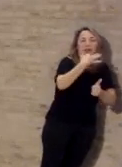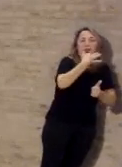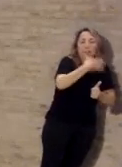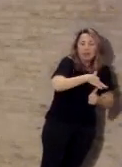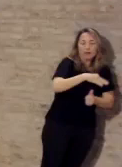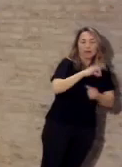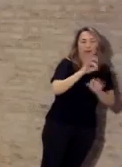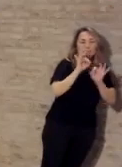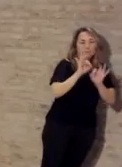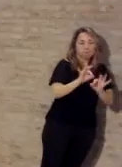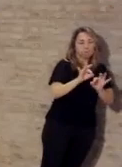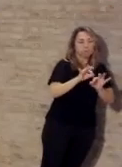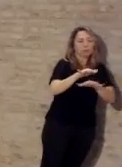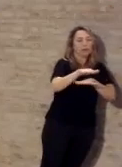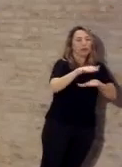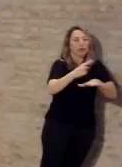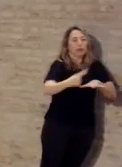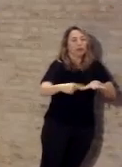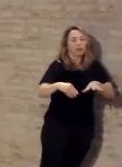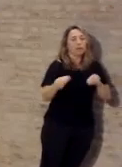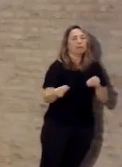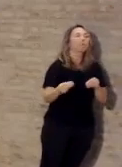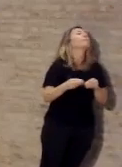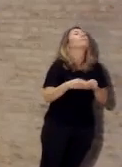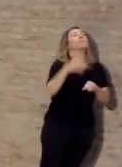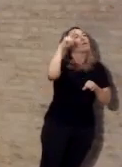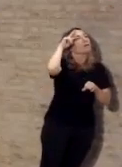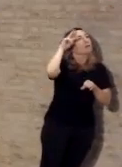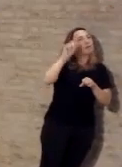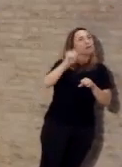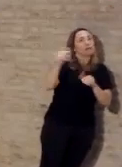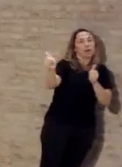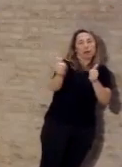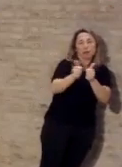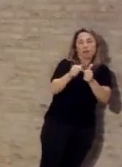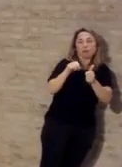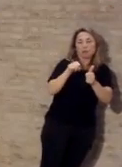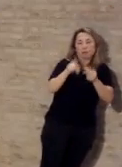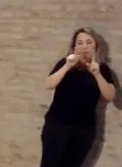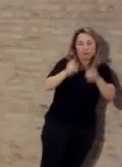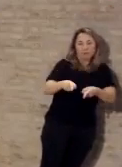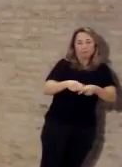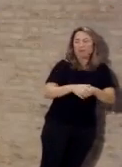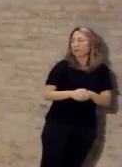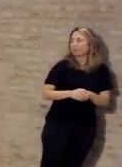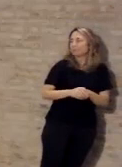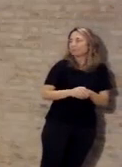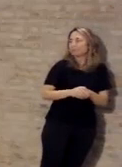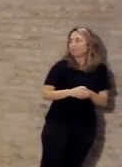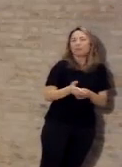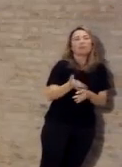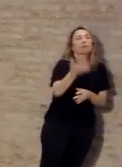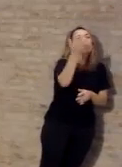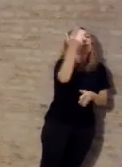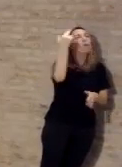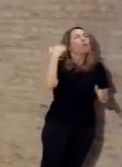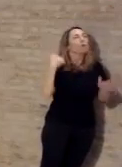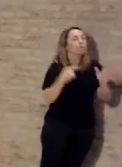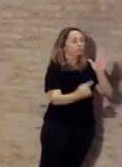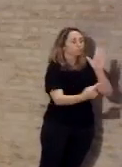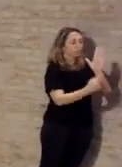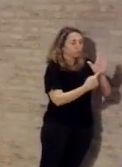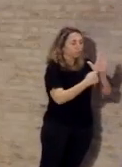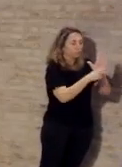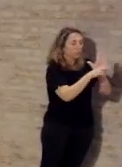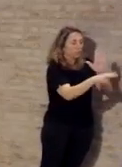ayuda a entender a comprender los actos de qué se trata tiene que respetarse ese apoyo todo esto está previsto en esta